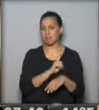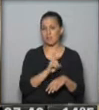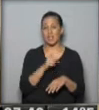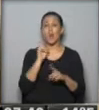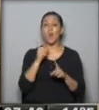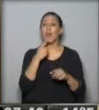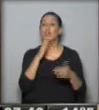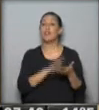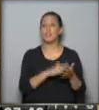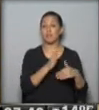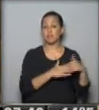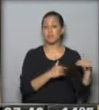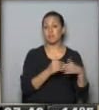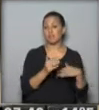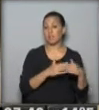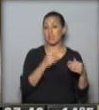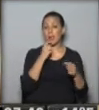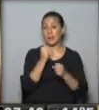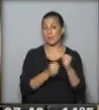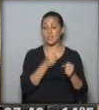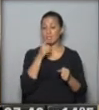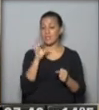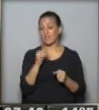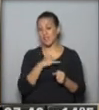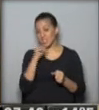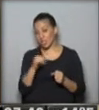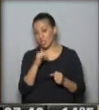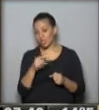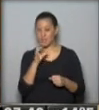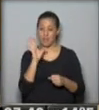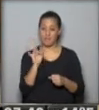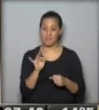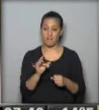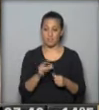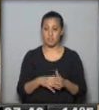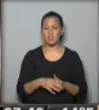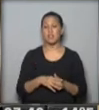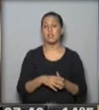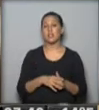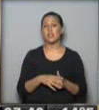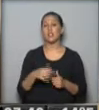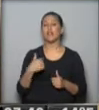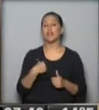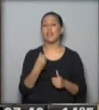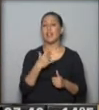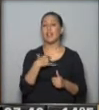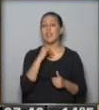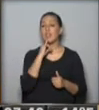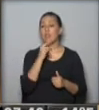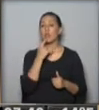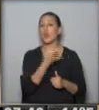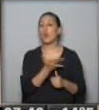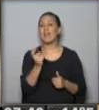que mencioné antes, hacerlas con 3 empresas es bastante complicado. En realidad, vamos a decir